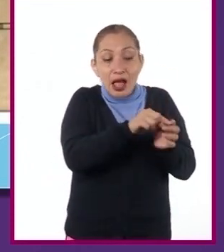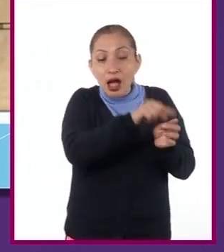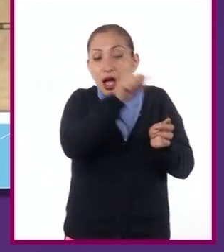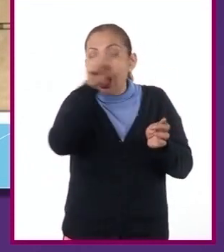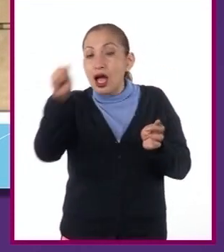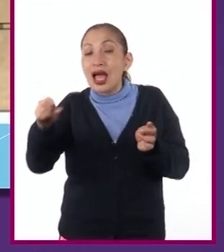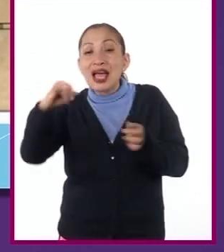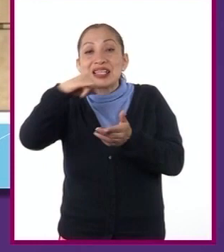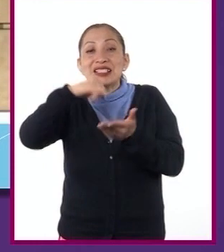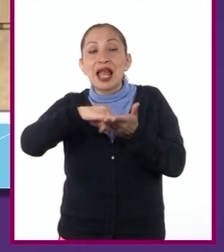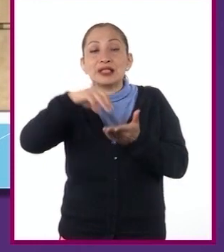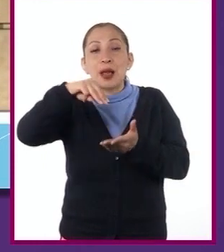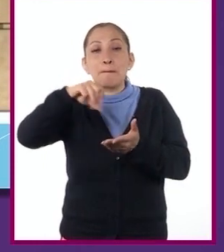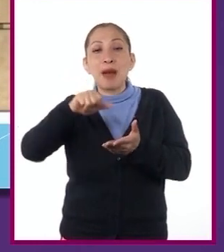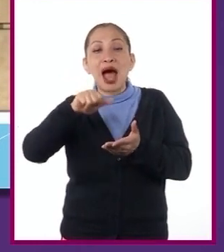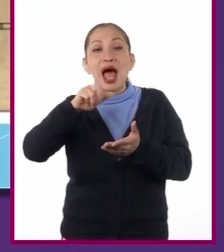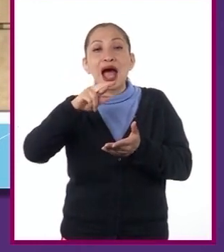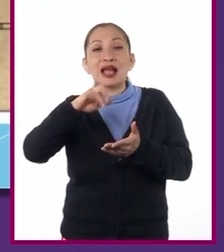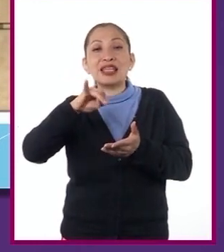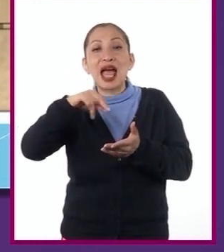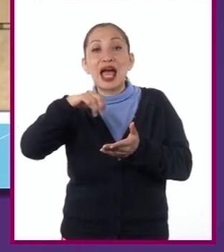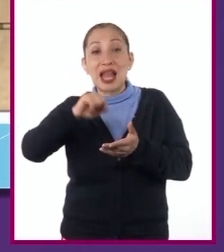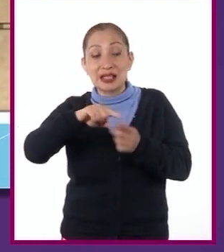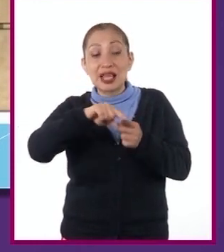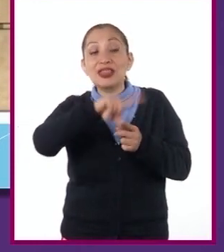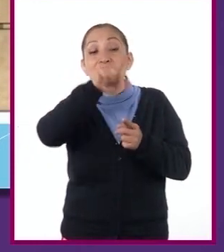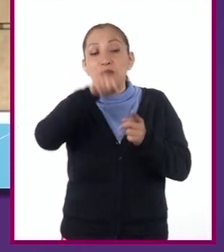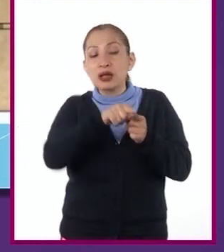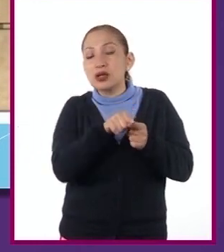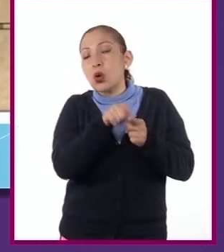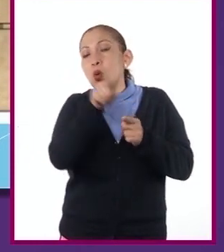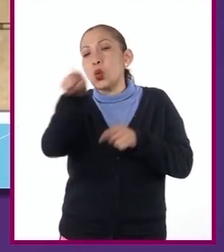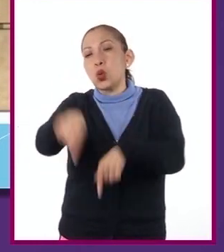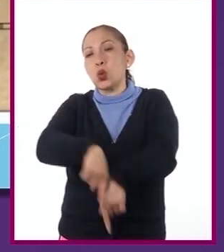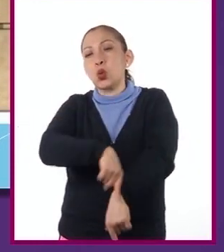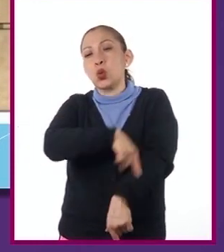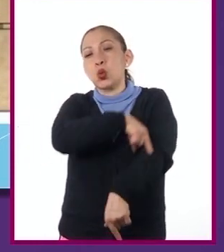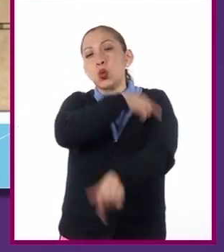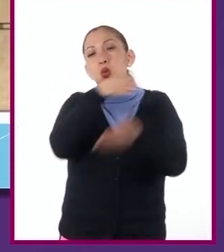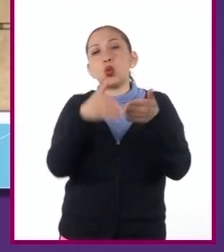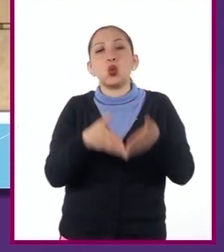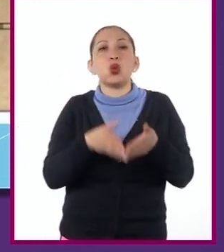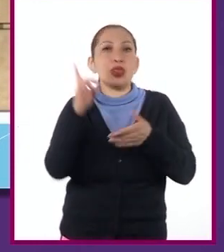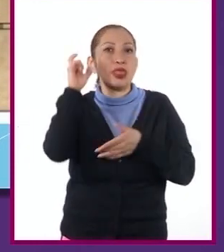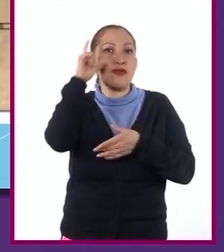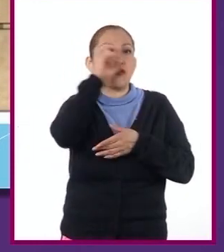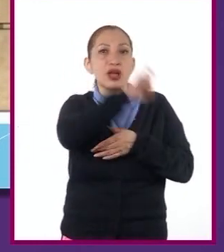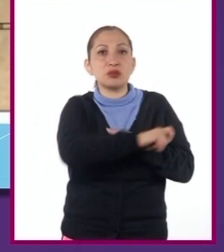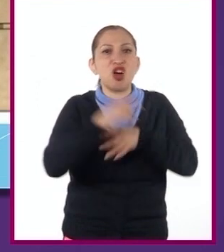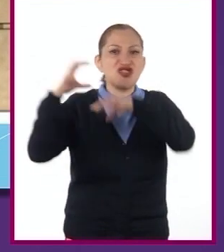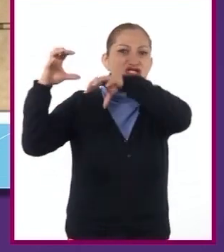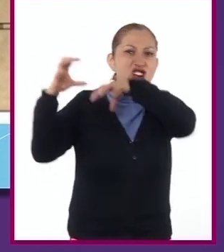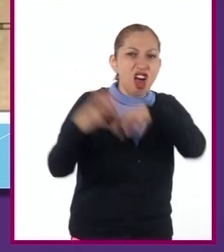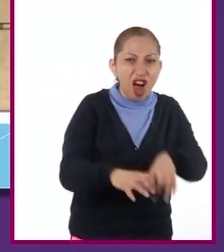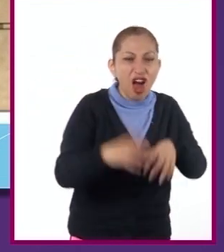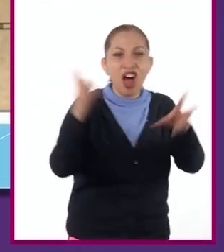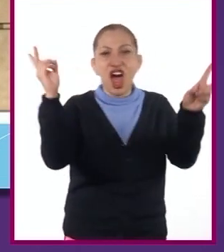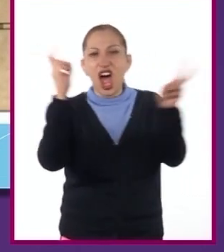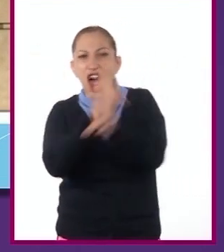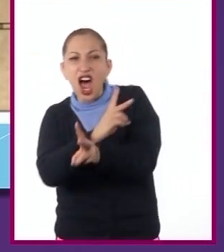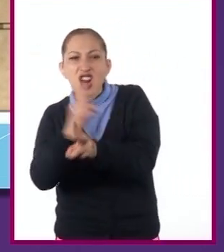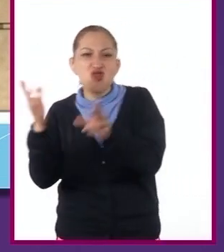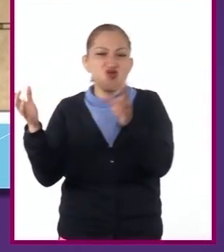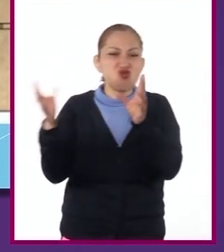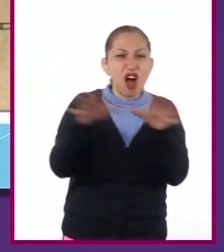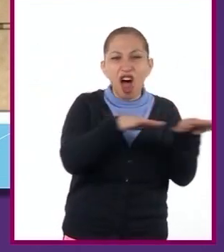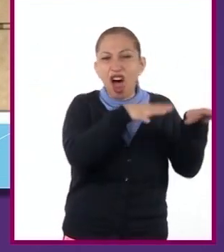Islas Marianas y de ahí se iban a un largo viaje que podía ser muy difícil por las tormentas o los vientos